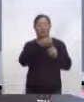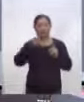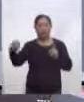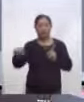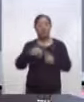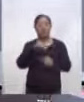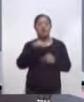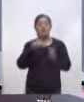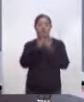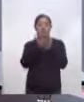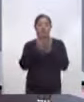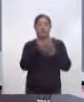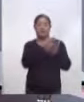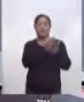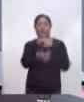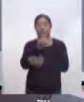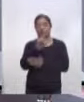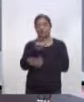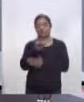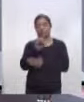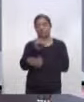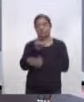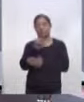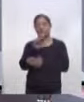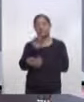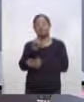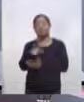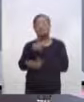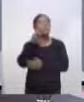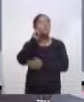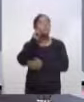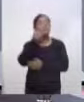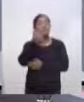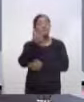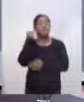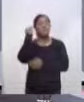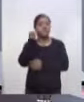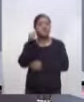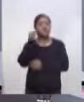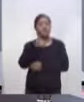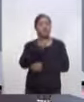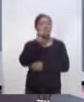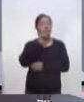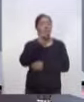día de mañana sábado 7 de marzo. Las primeras tres personas que se comuniquen al